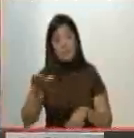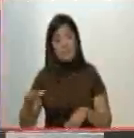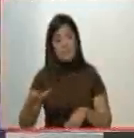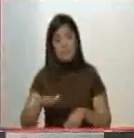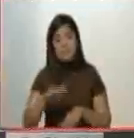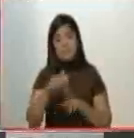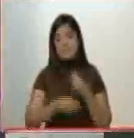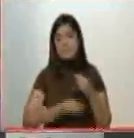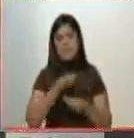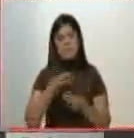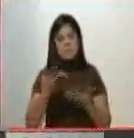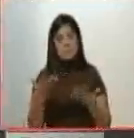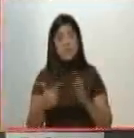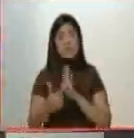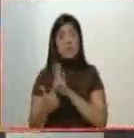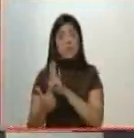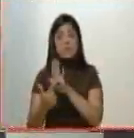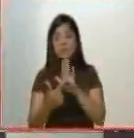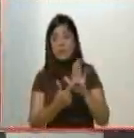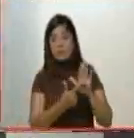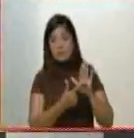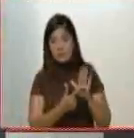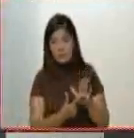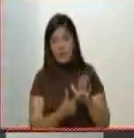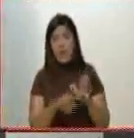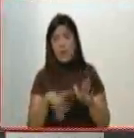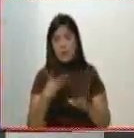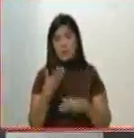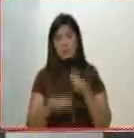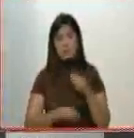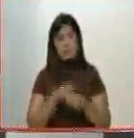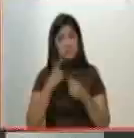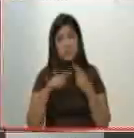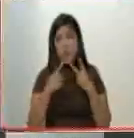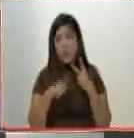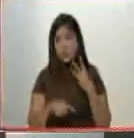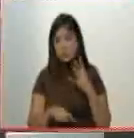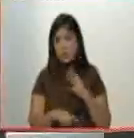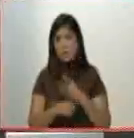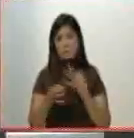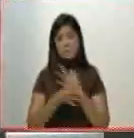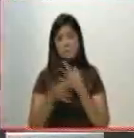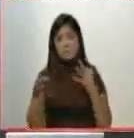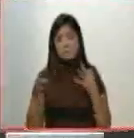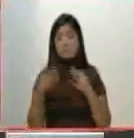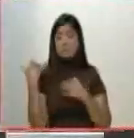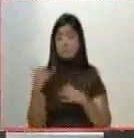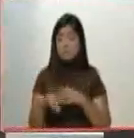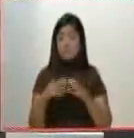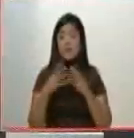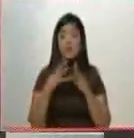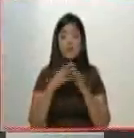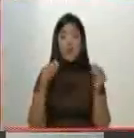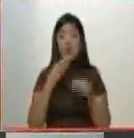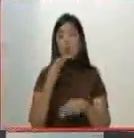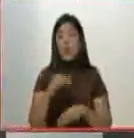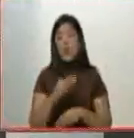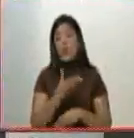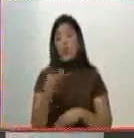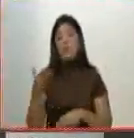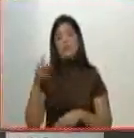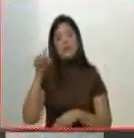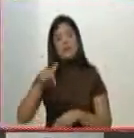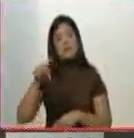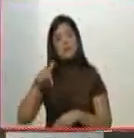una demostración de capacidades y habilidades que tienen estos pequeños, estos jóvenes en esta